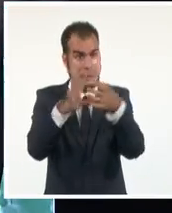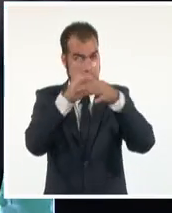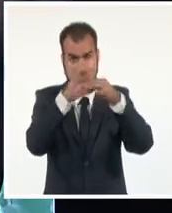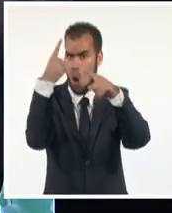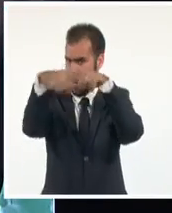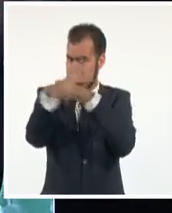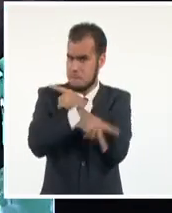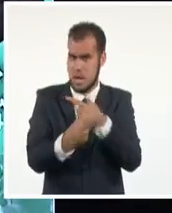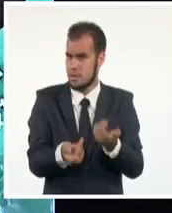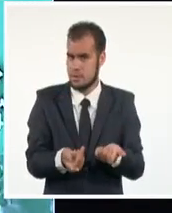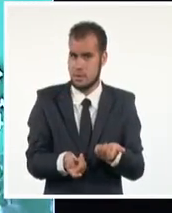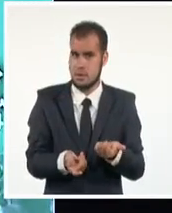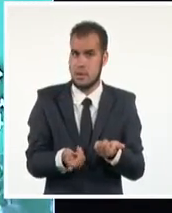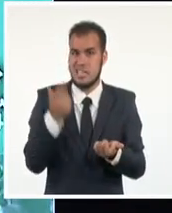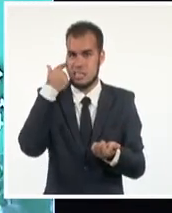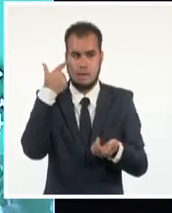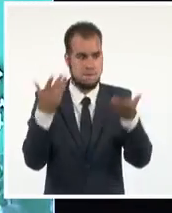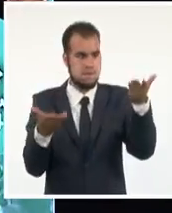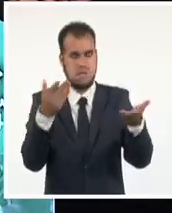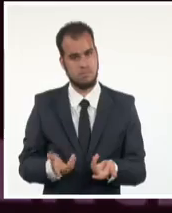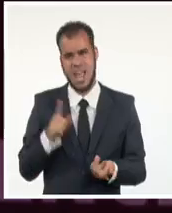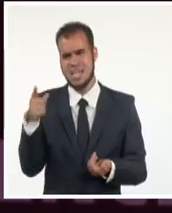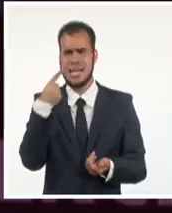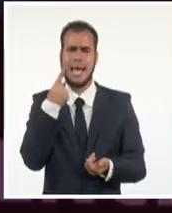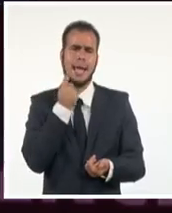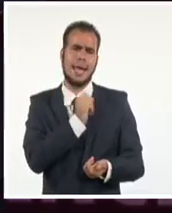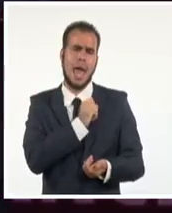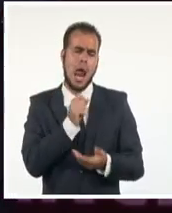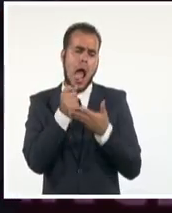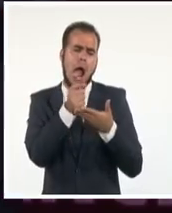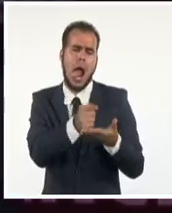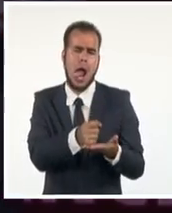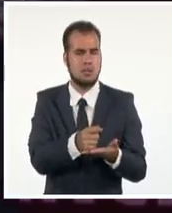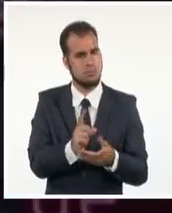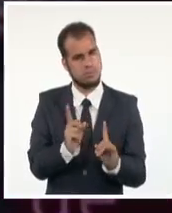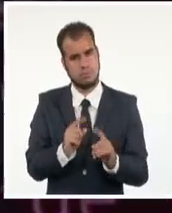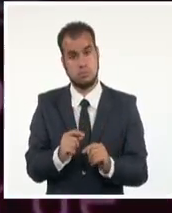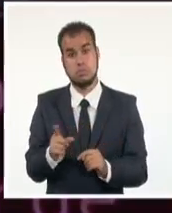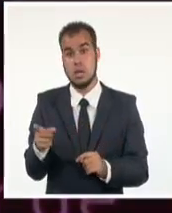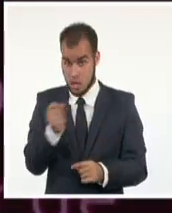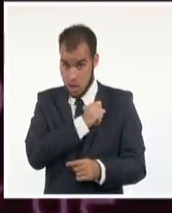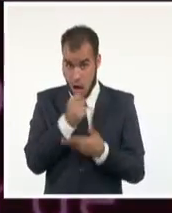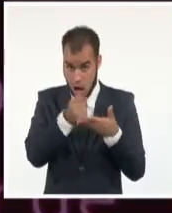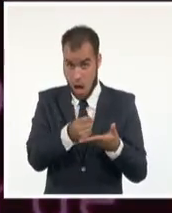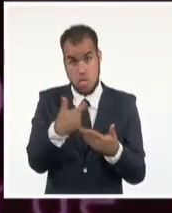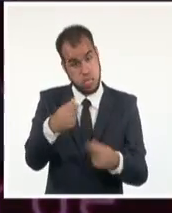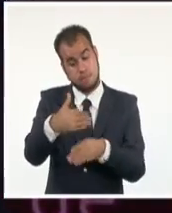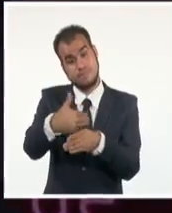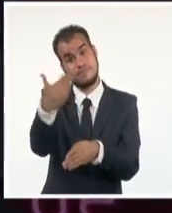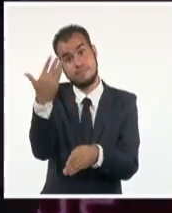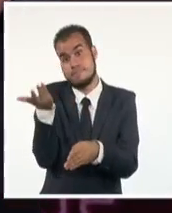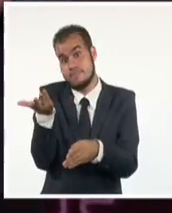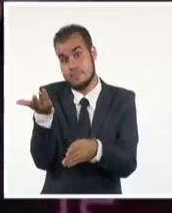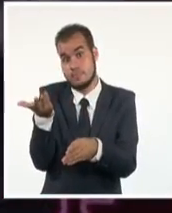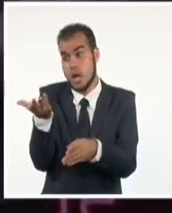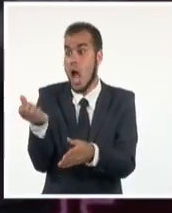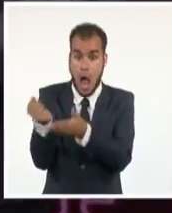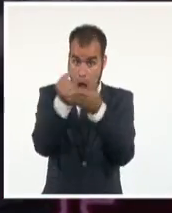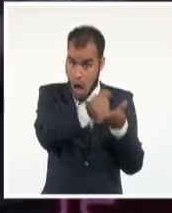de los que son un buen ejemplo, el caso de la intervención de la OTAN en Yugoslavia, han dejado un saldo de víctimas civiles,